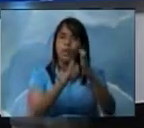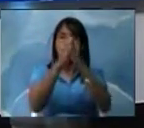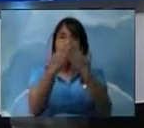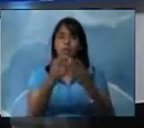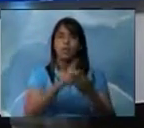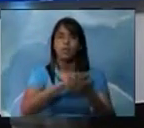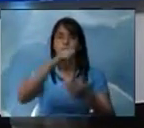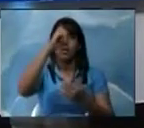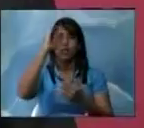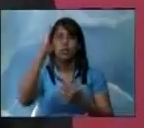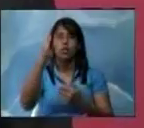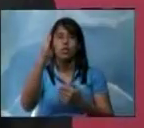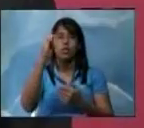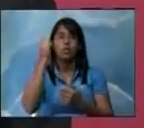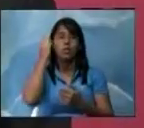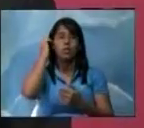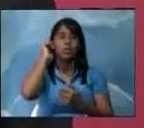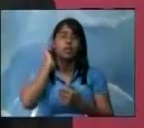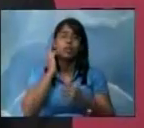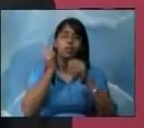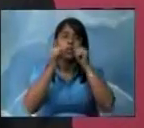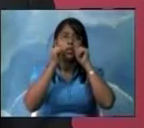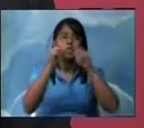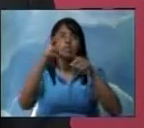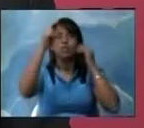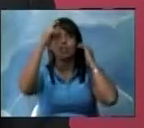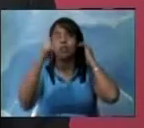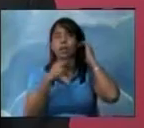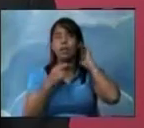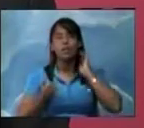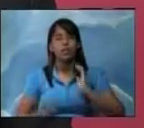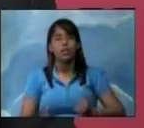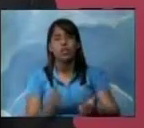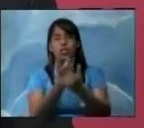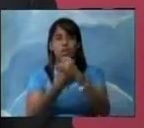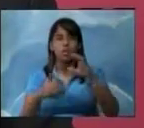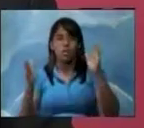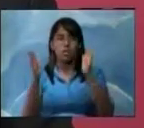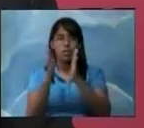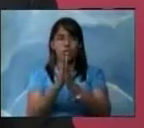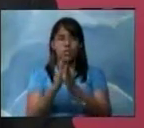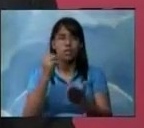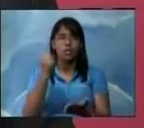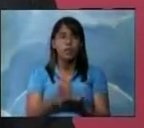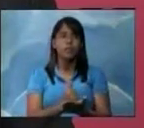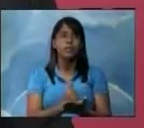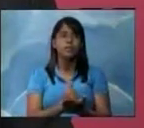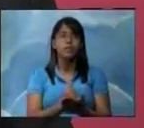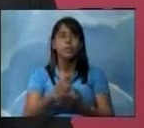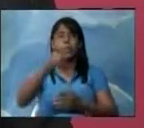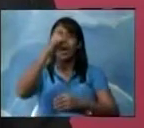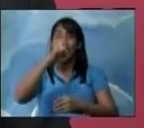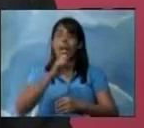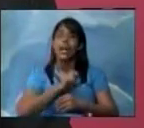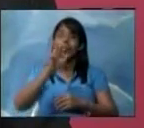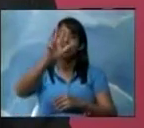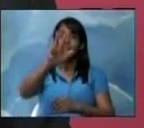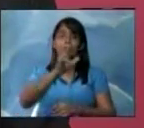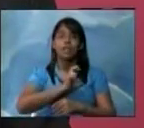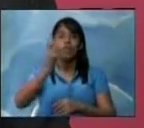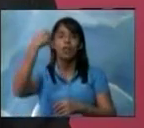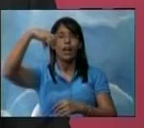la palabra del Señor. Amén. Y leemos con la bendición del Padre, del Hijo y del Espíritu Santo de Dios. Amén. Amén. En el año tercero